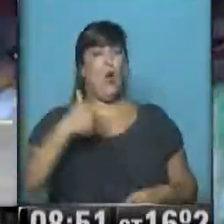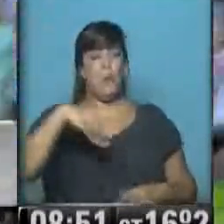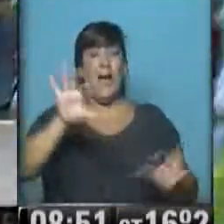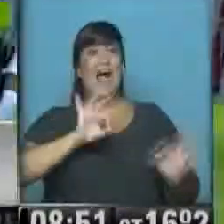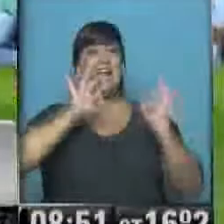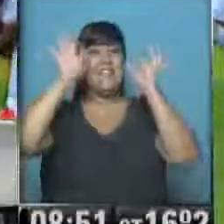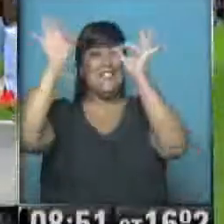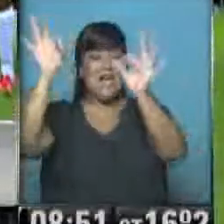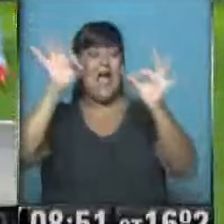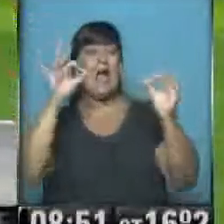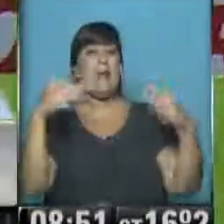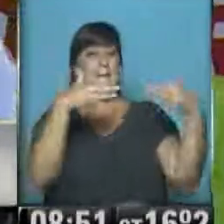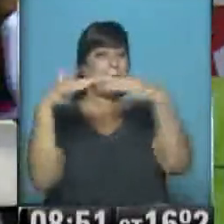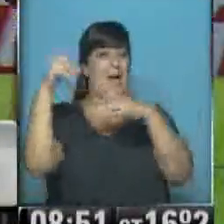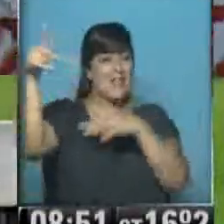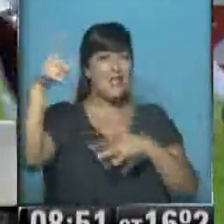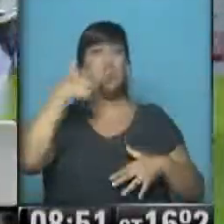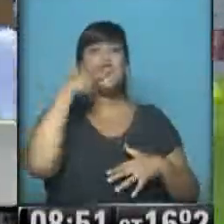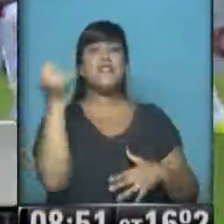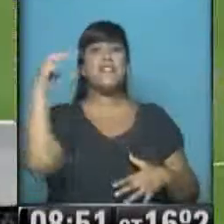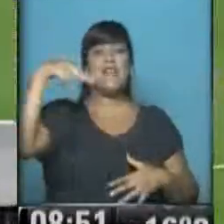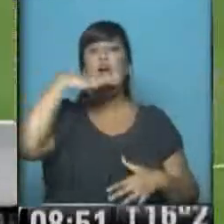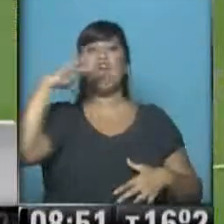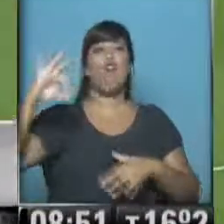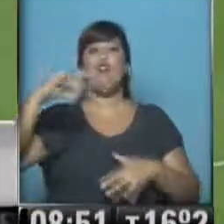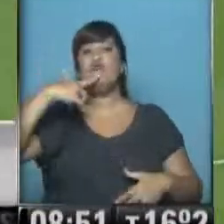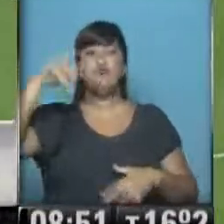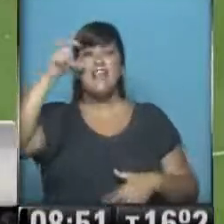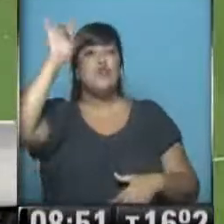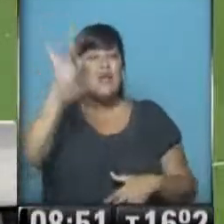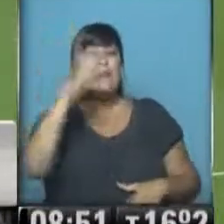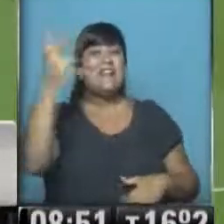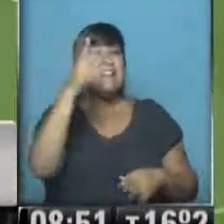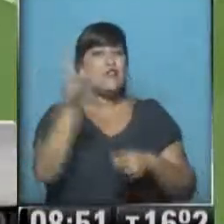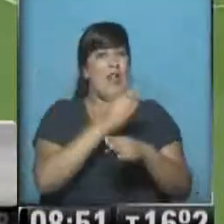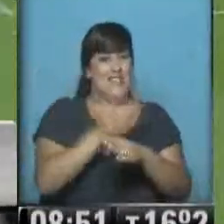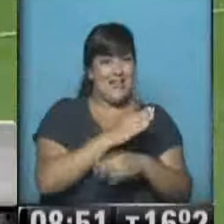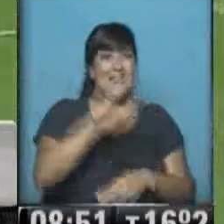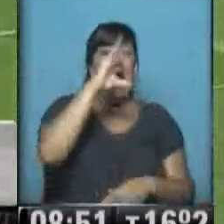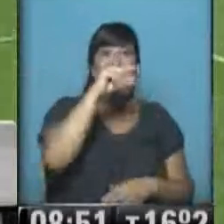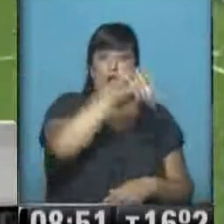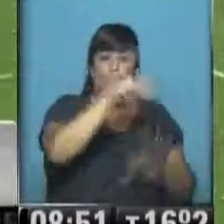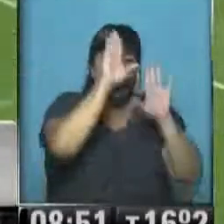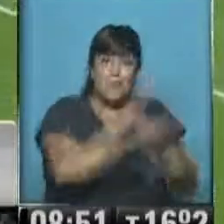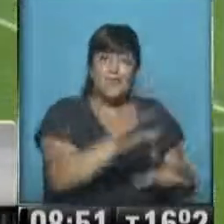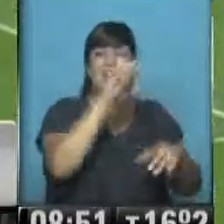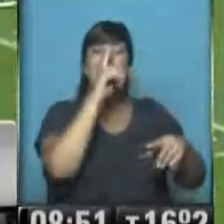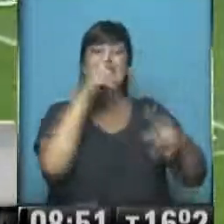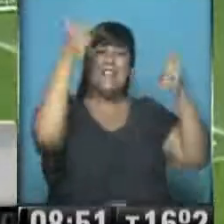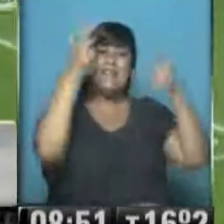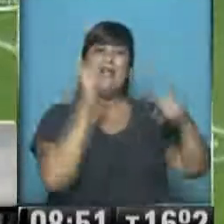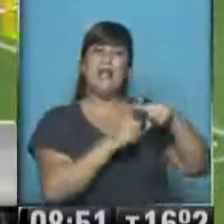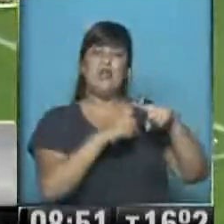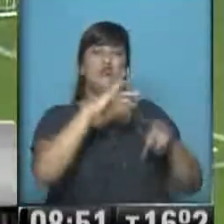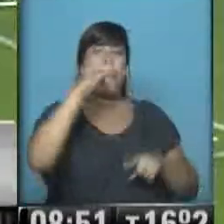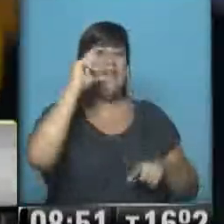al partido, digamos, a San José, 3 horas antes nada más. La noche previa la hizo en Santa Cruz de la Sierra. Termina el partido